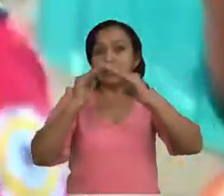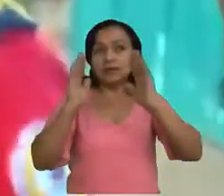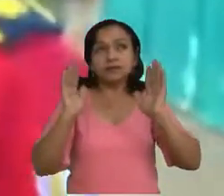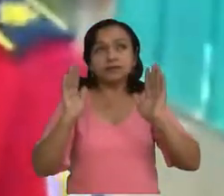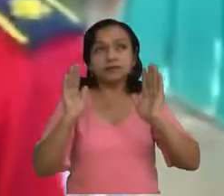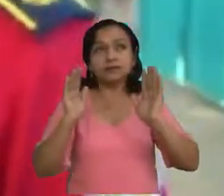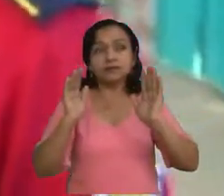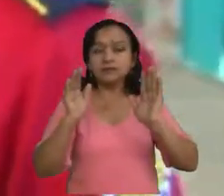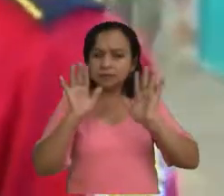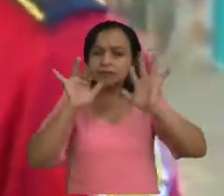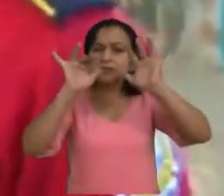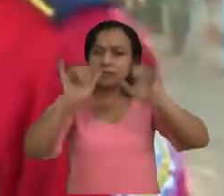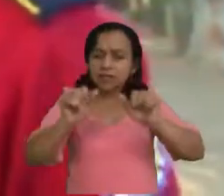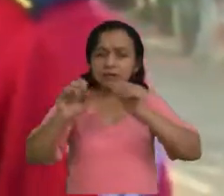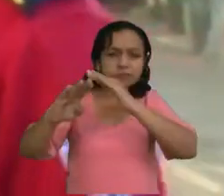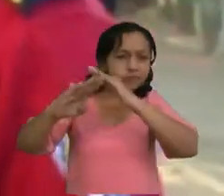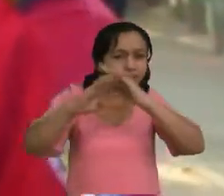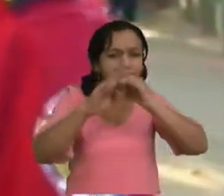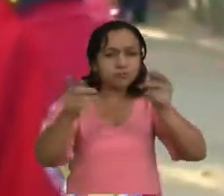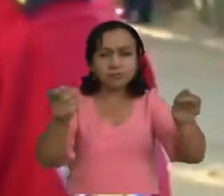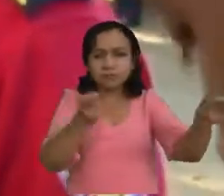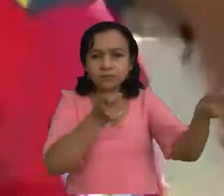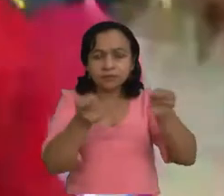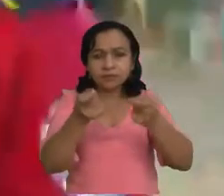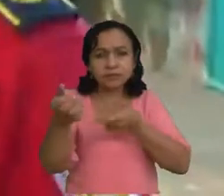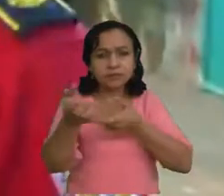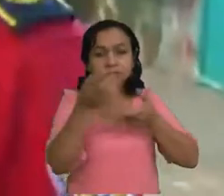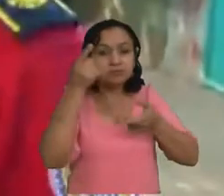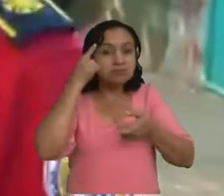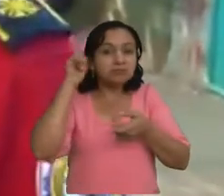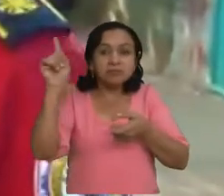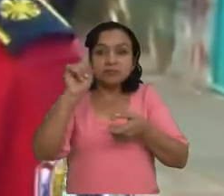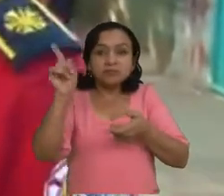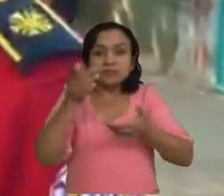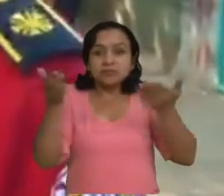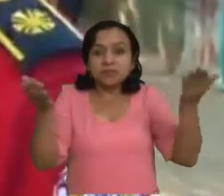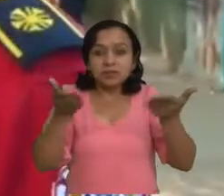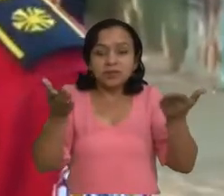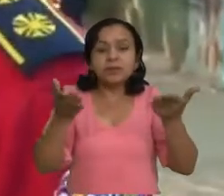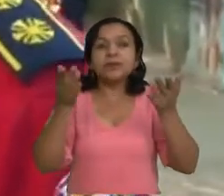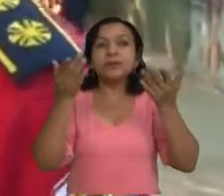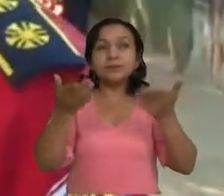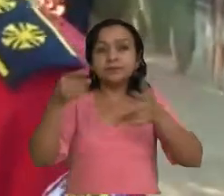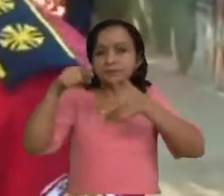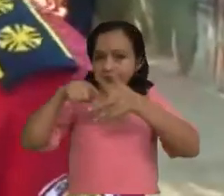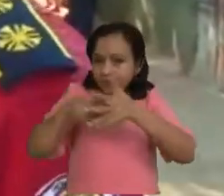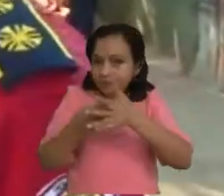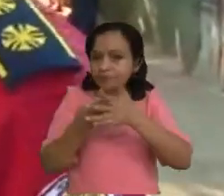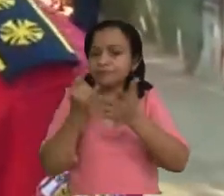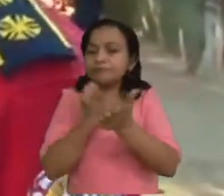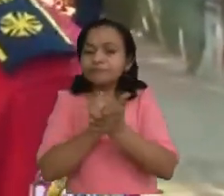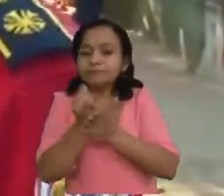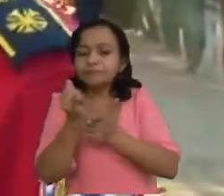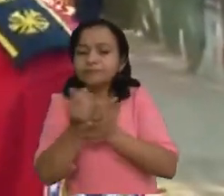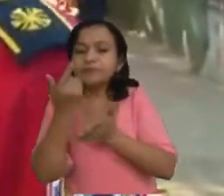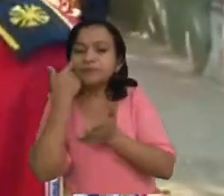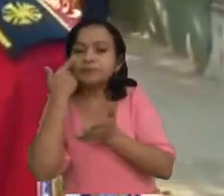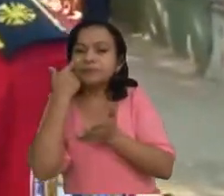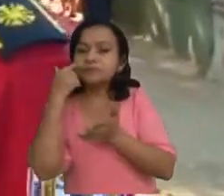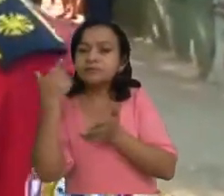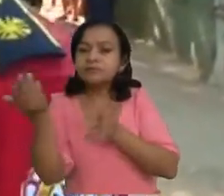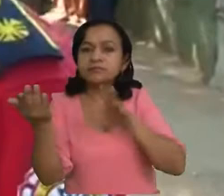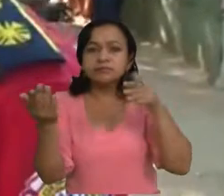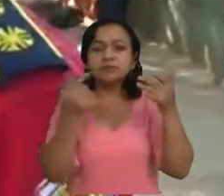Rápidamente controlado. Todavía no sabemos cómo comenzó el incendio. Vamos a entrar en esta etapa para poder determinar las causas del